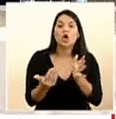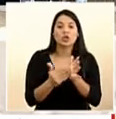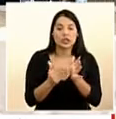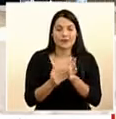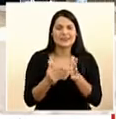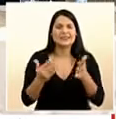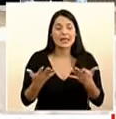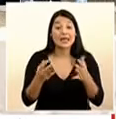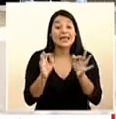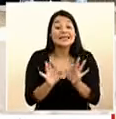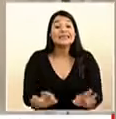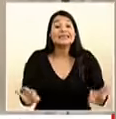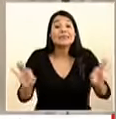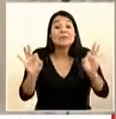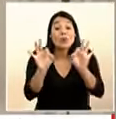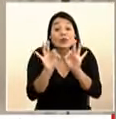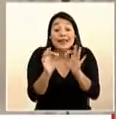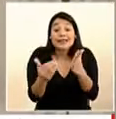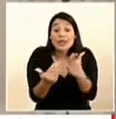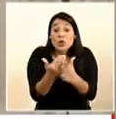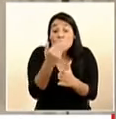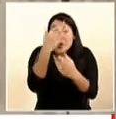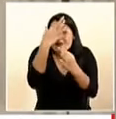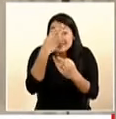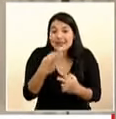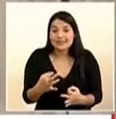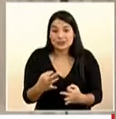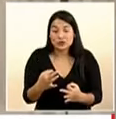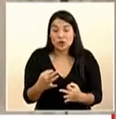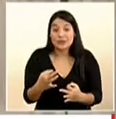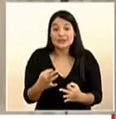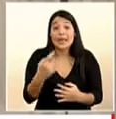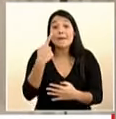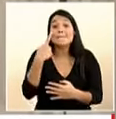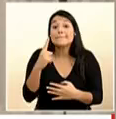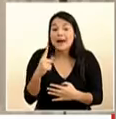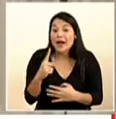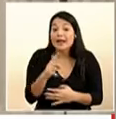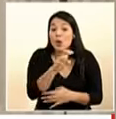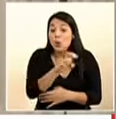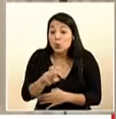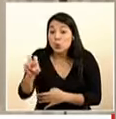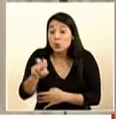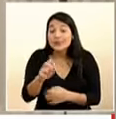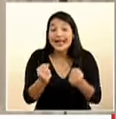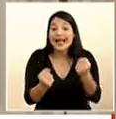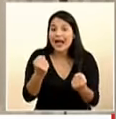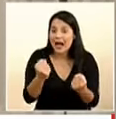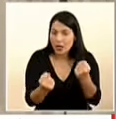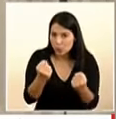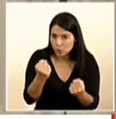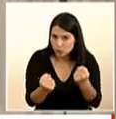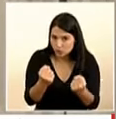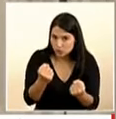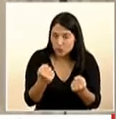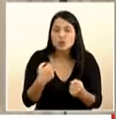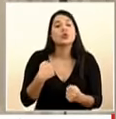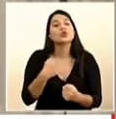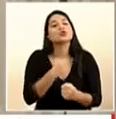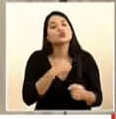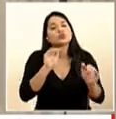de que estas restricciones son el tránsito vehícular el llamado a las personas es a